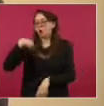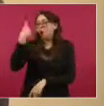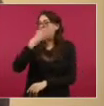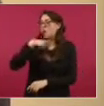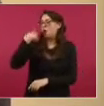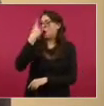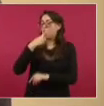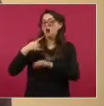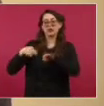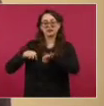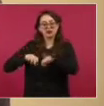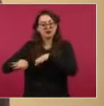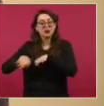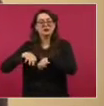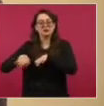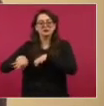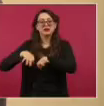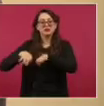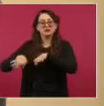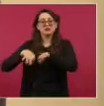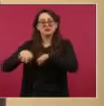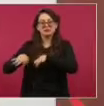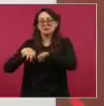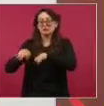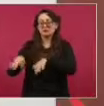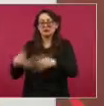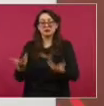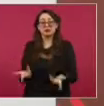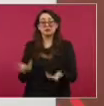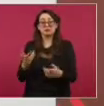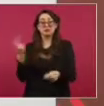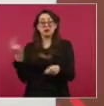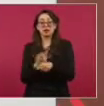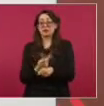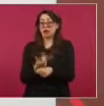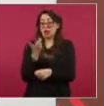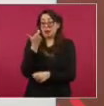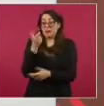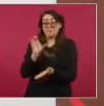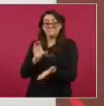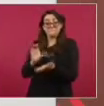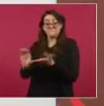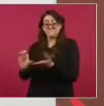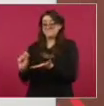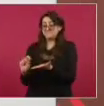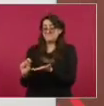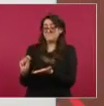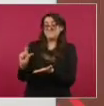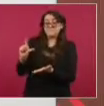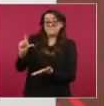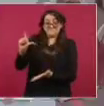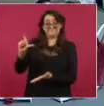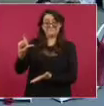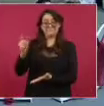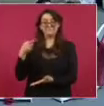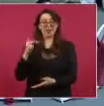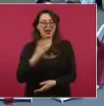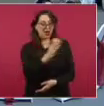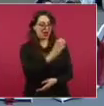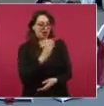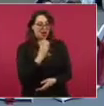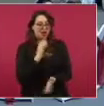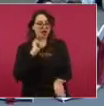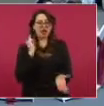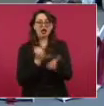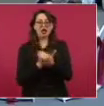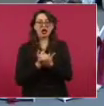porque representa la posibilidad de que al rebasar alguna tasa se pague más de impuestos que lo que se recibe por